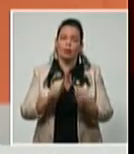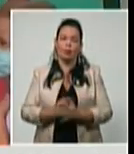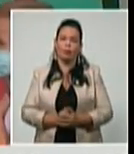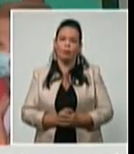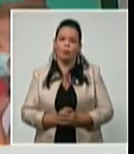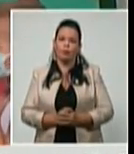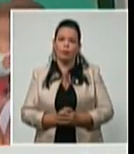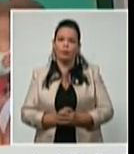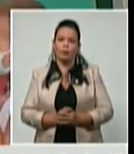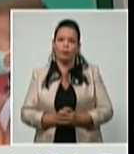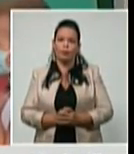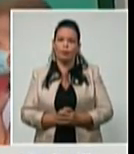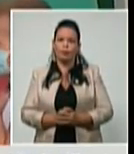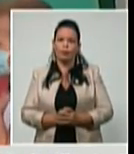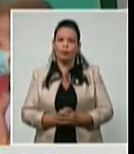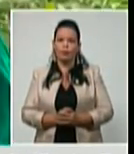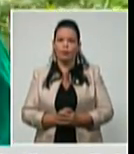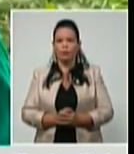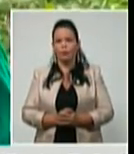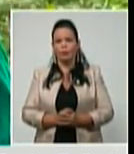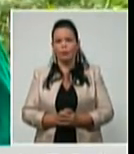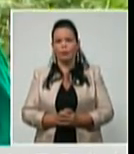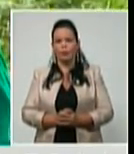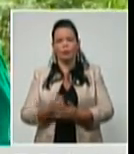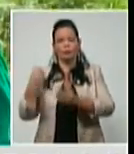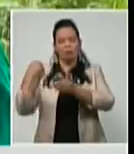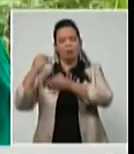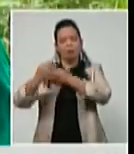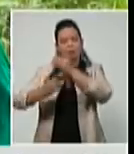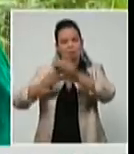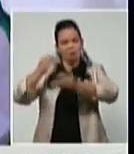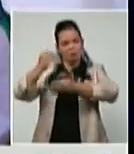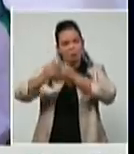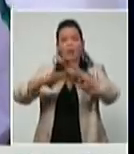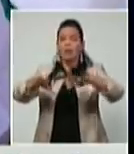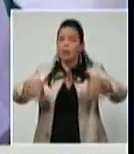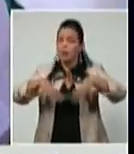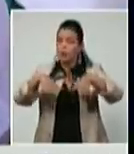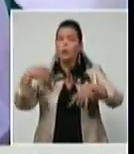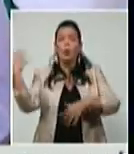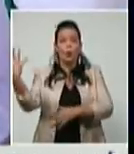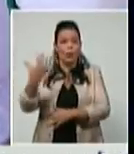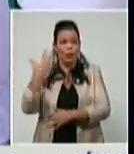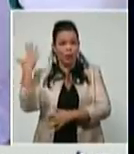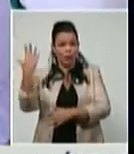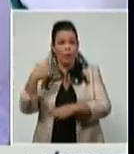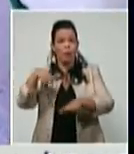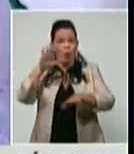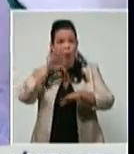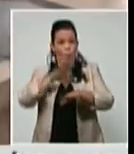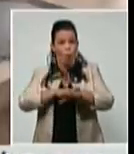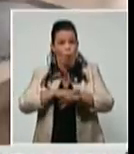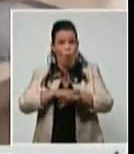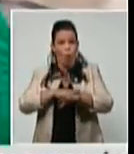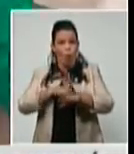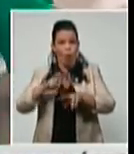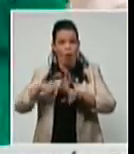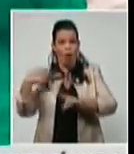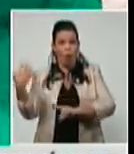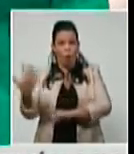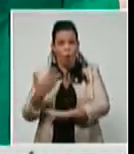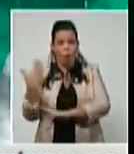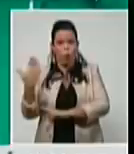establecidas. Durante los últimos días, la situación meteorológica generada por la tormenta tropical ETA motivó la adopción de